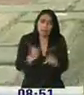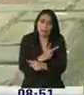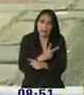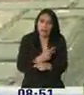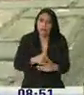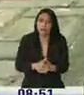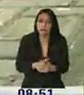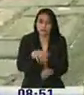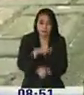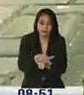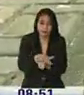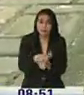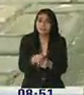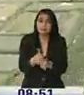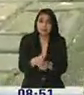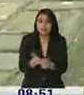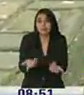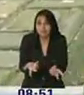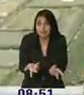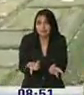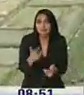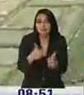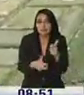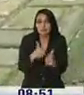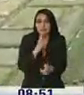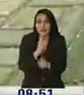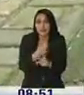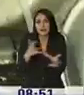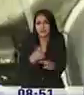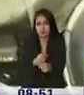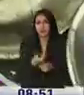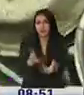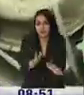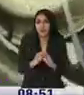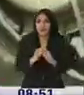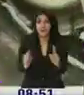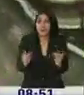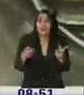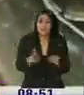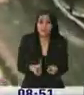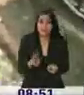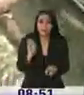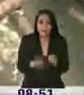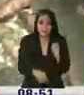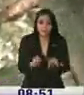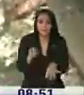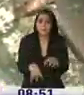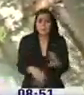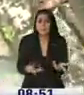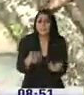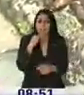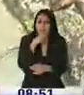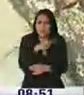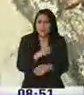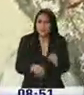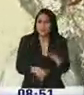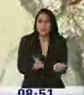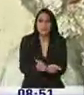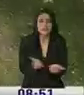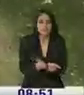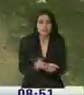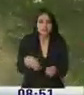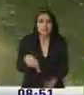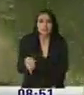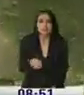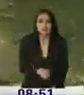tiene la tapa de alcantarilla completa no sólo qué causa e inseguridad peatonal sino que se vuelve riesgoso por la insalubridad pues roedores